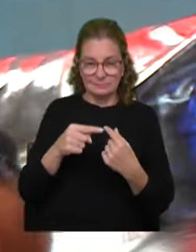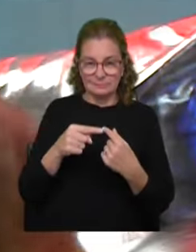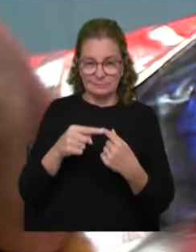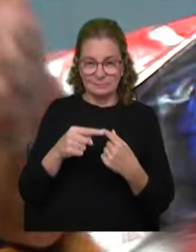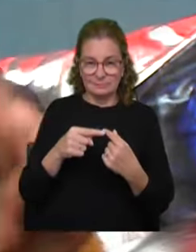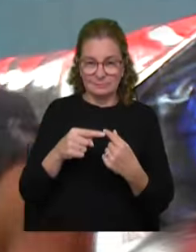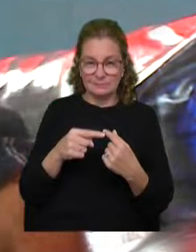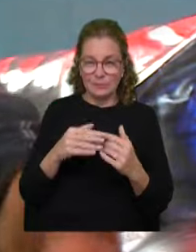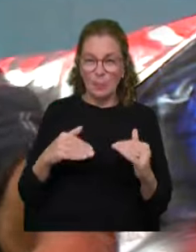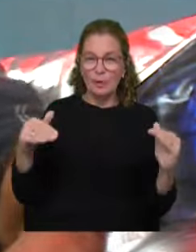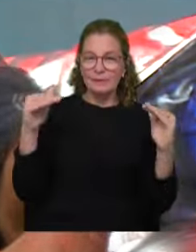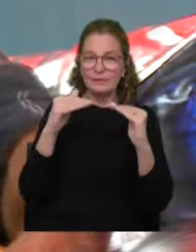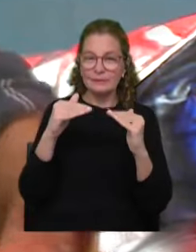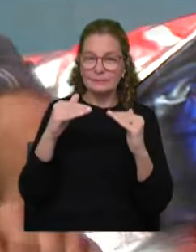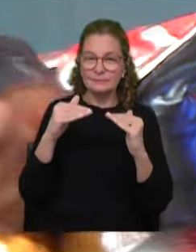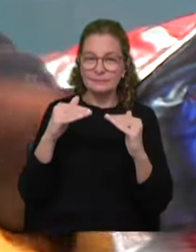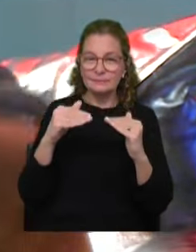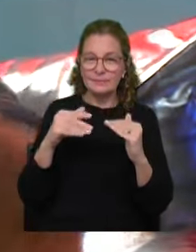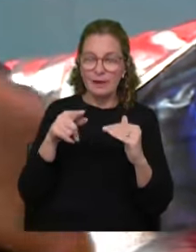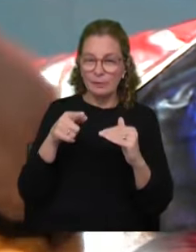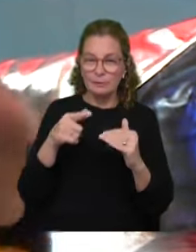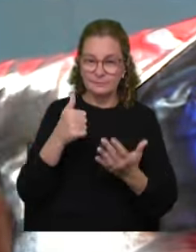Te pone en cierto nivel,